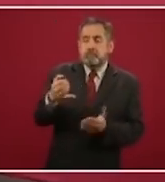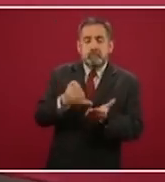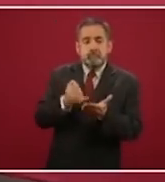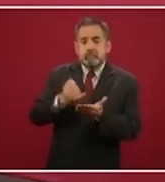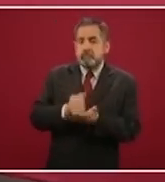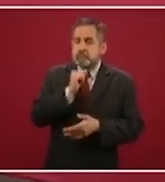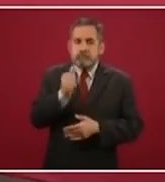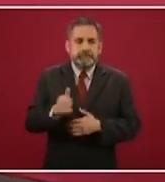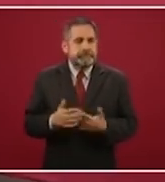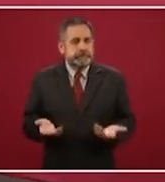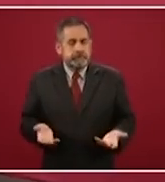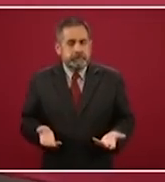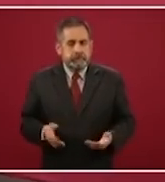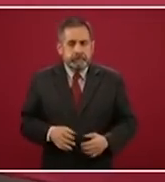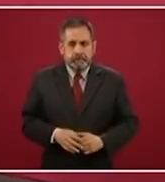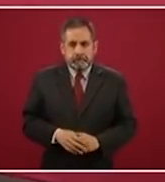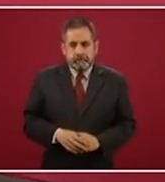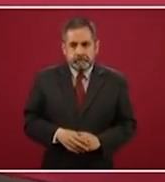impuestos.